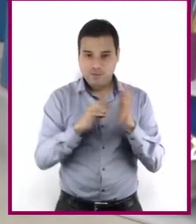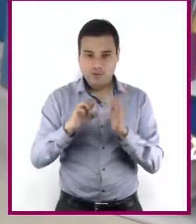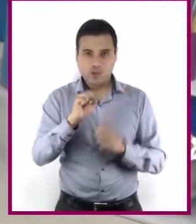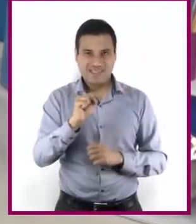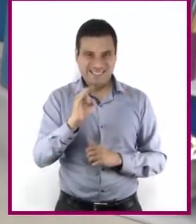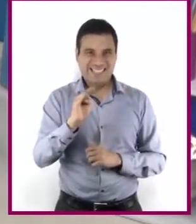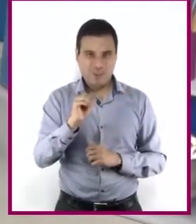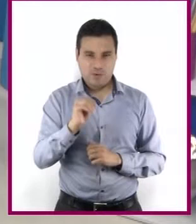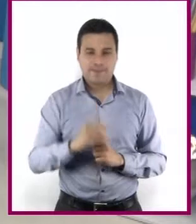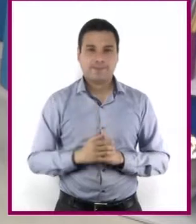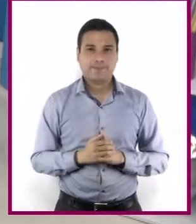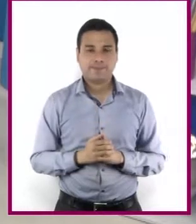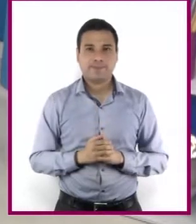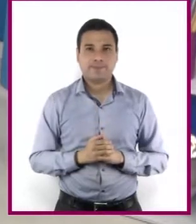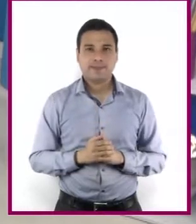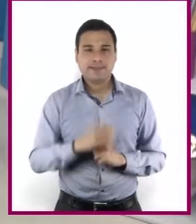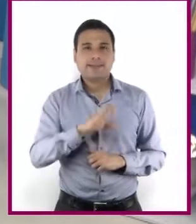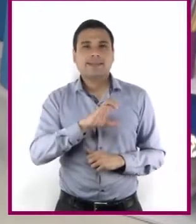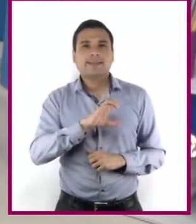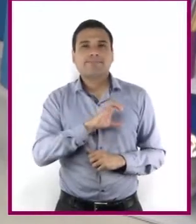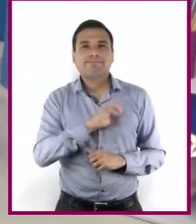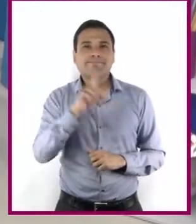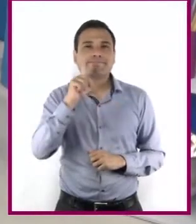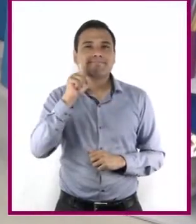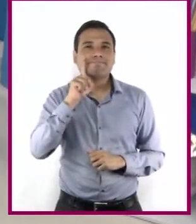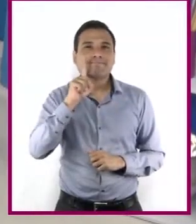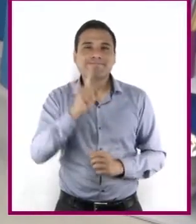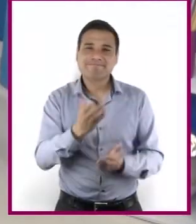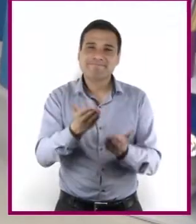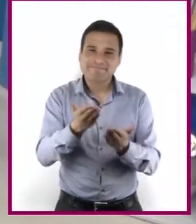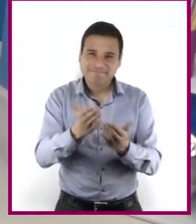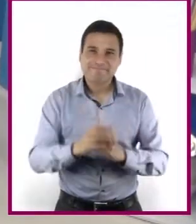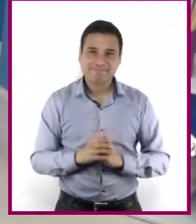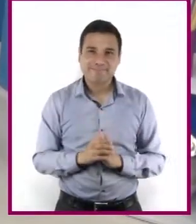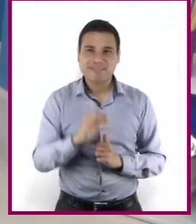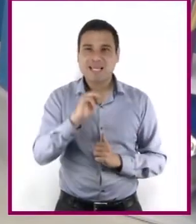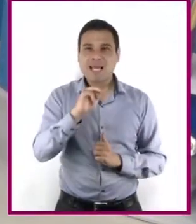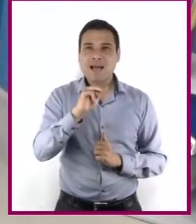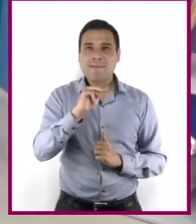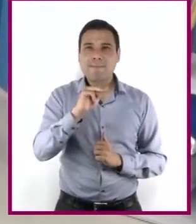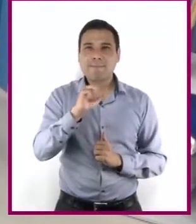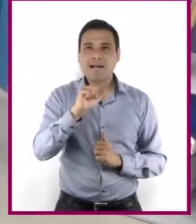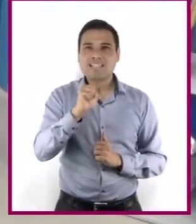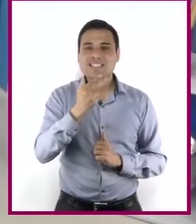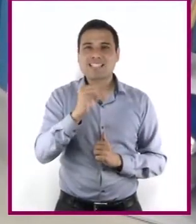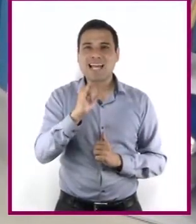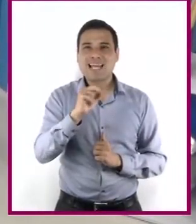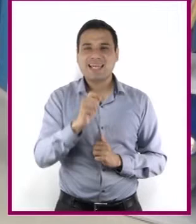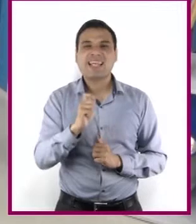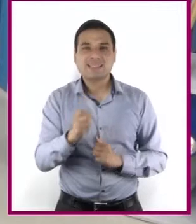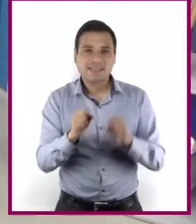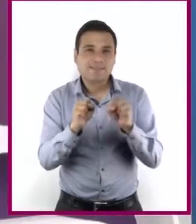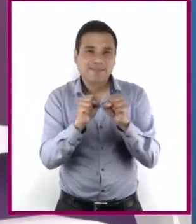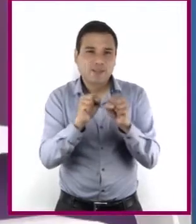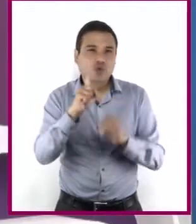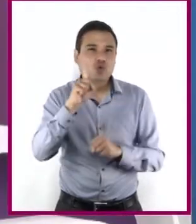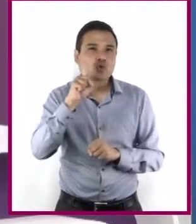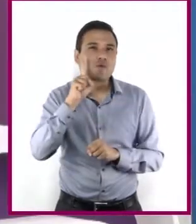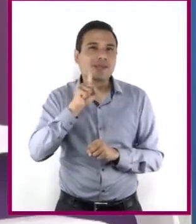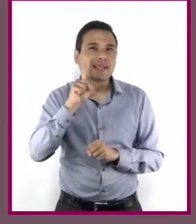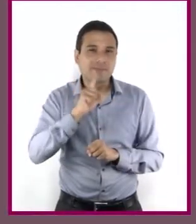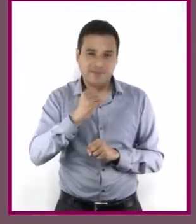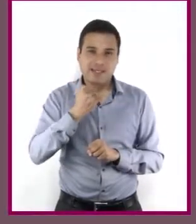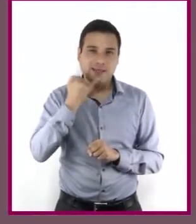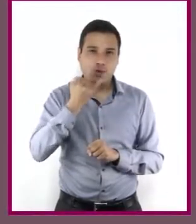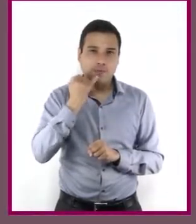1969. Mi querida Mashana, significa sobrina en Xhosa en idioma bantú. Me